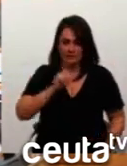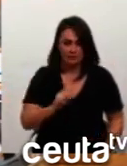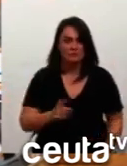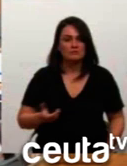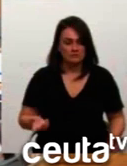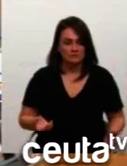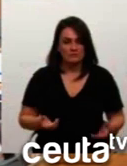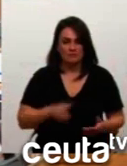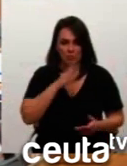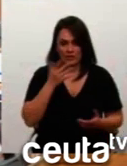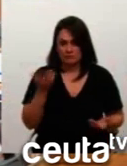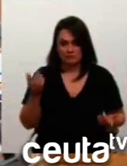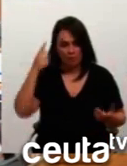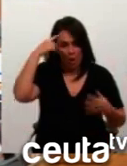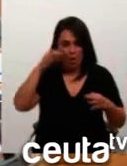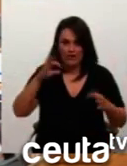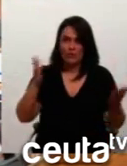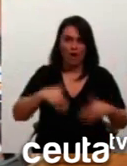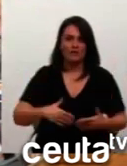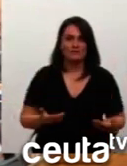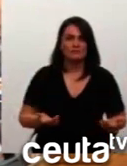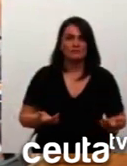encuentro ningún sentido, digo,